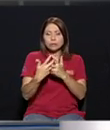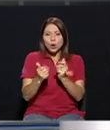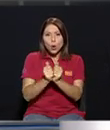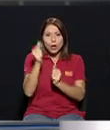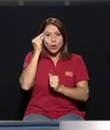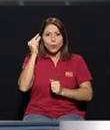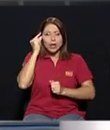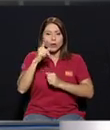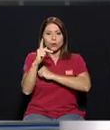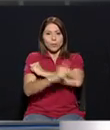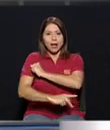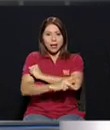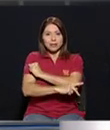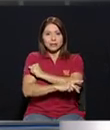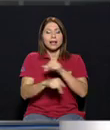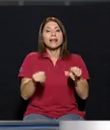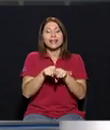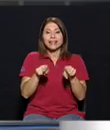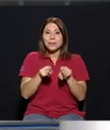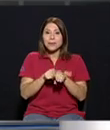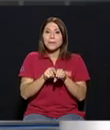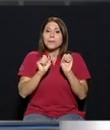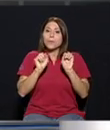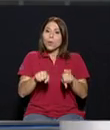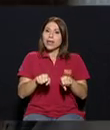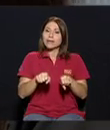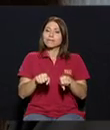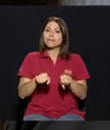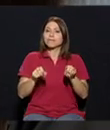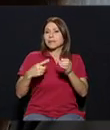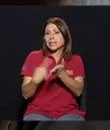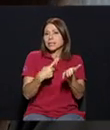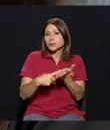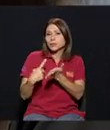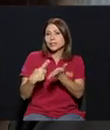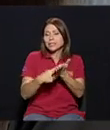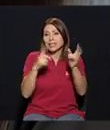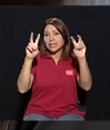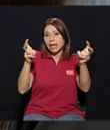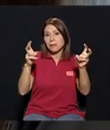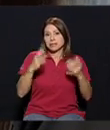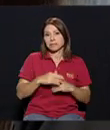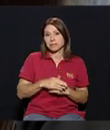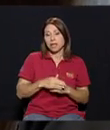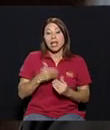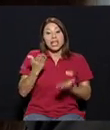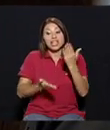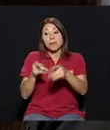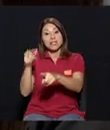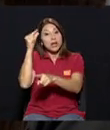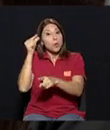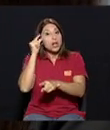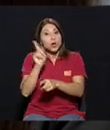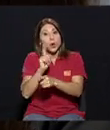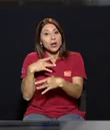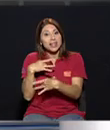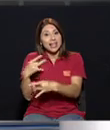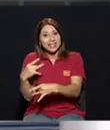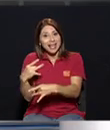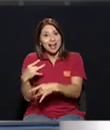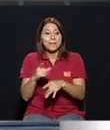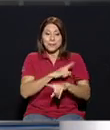también genera que se puedan saltar a discusión temas que quizás a un gobierno no le interesen, así como a lo interno de la